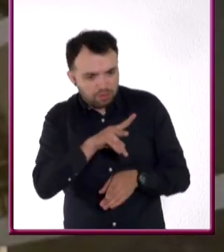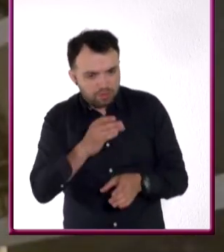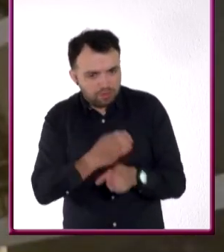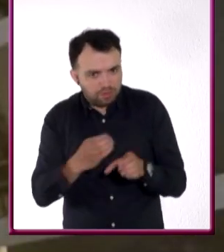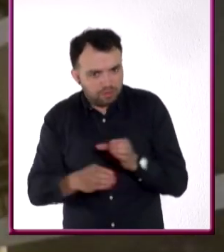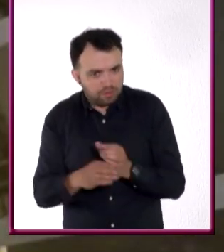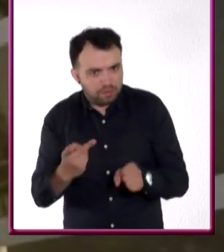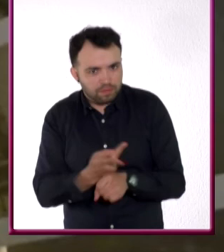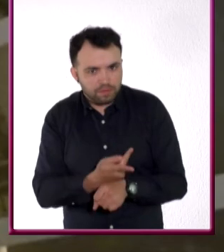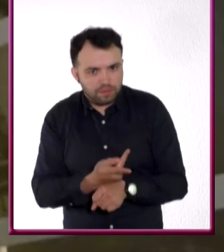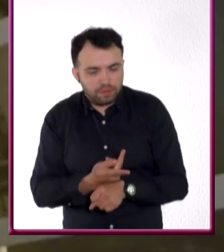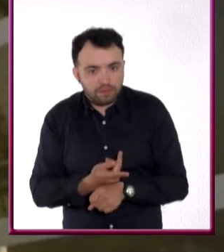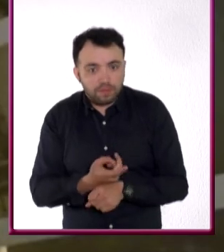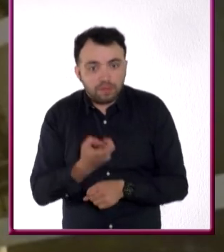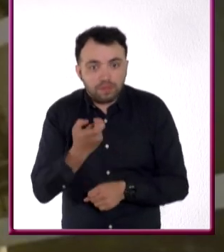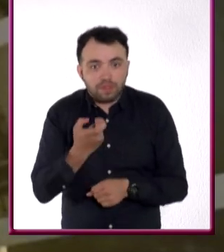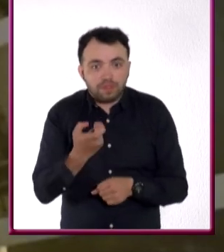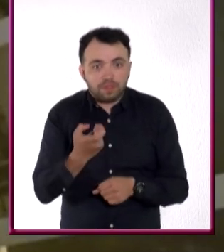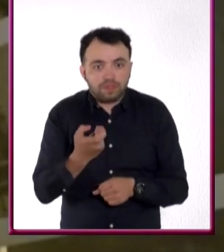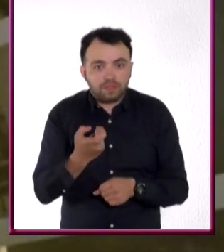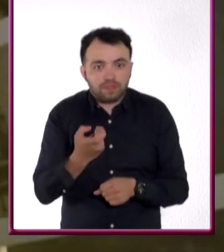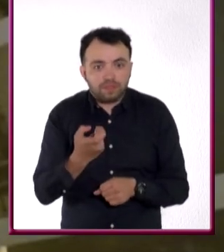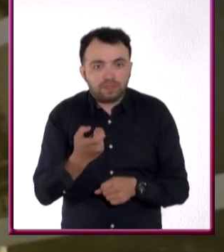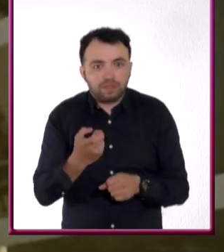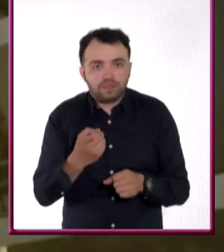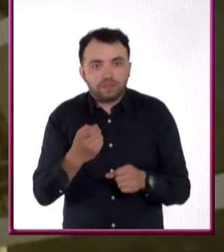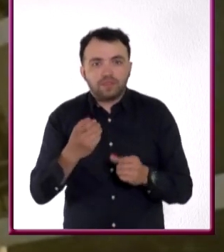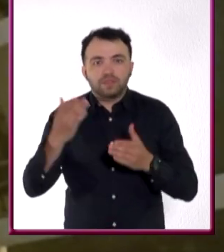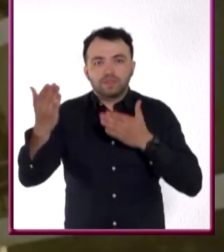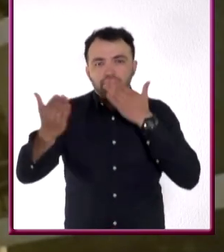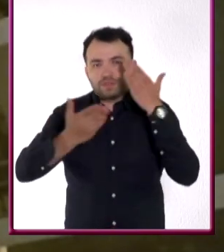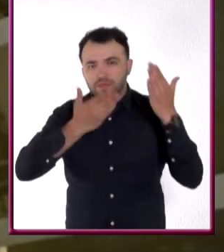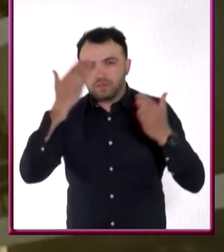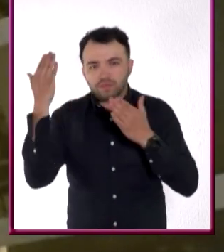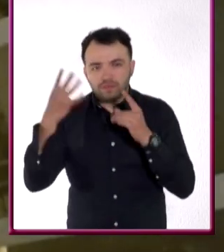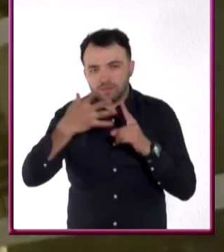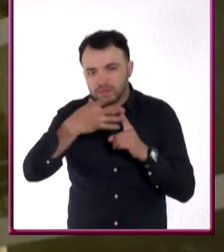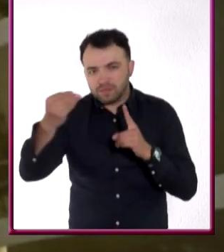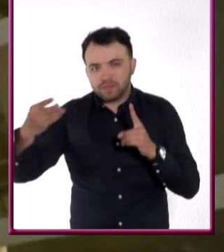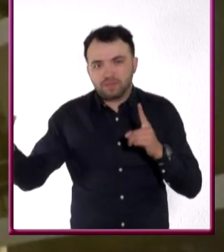más clásicas en el estudio de las epidemias son las ecuaciones diferenciales.